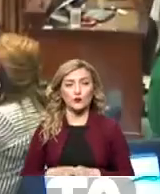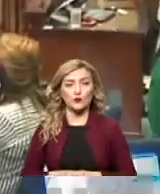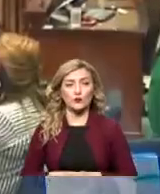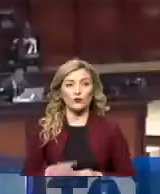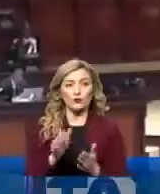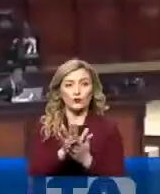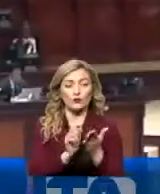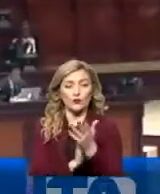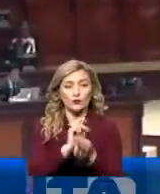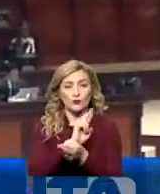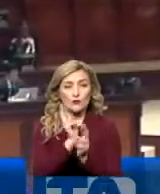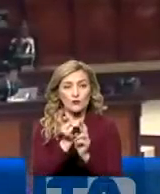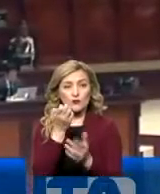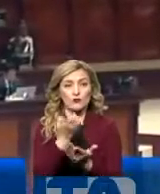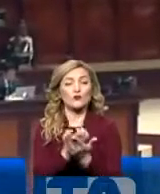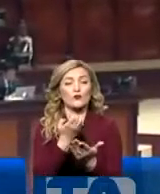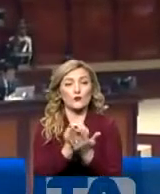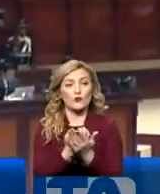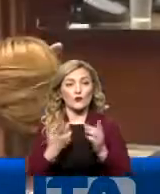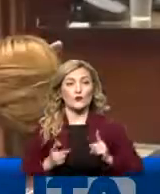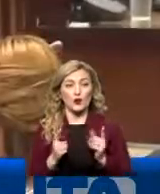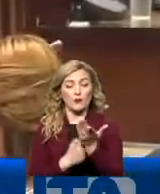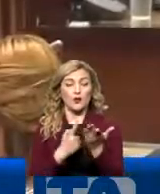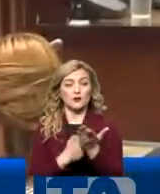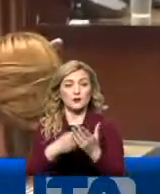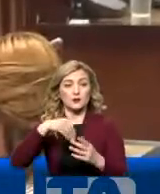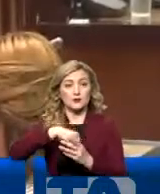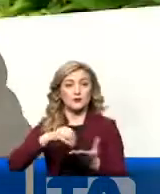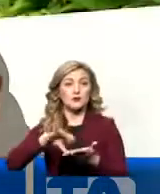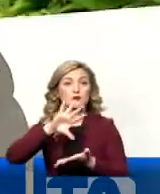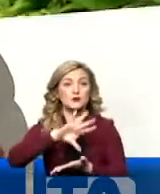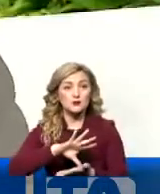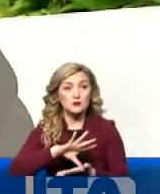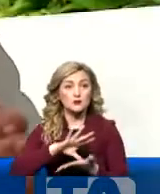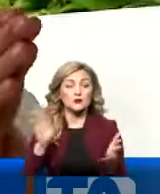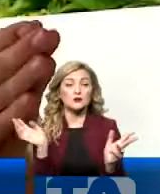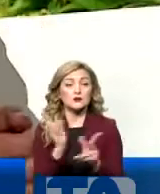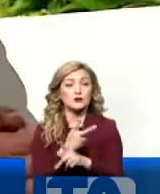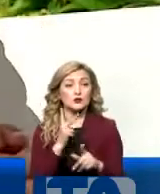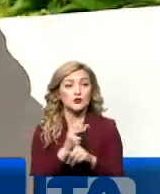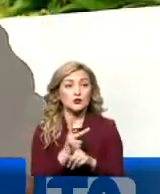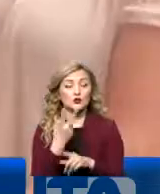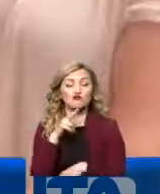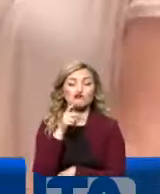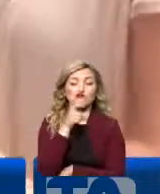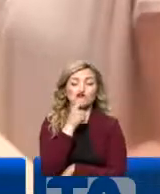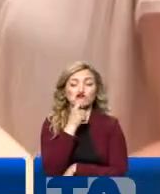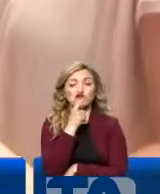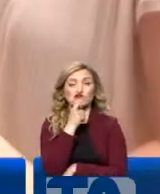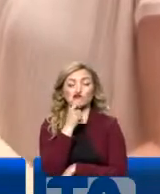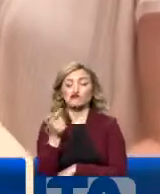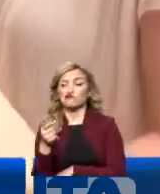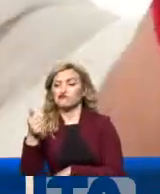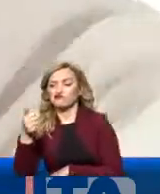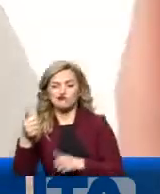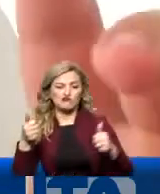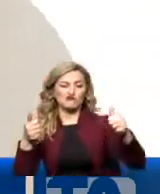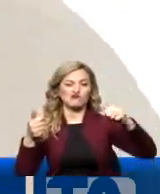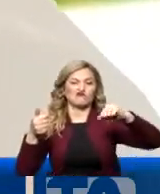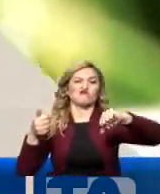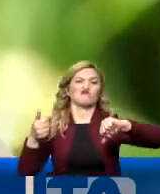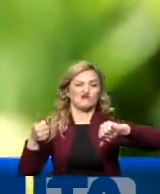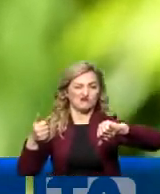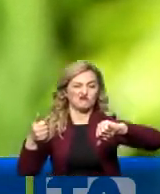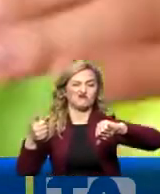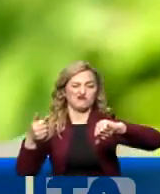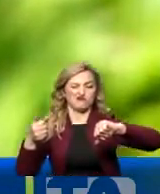En el proyecto de reformas económicas que se debate en la Asamblea Nacional, los sectores productivos ven una de cal y una de arena. Desde la